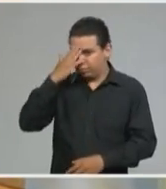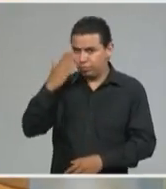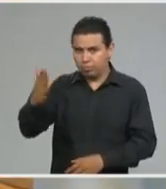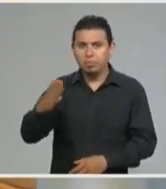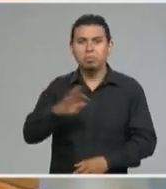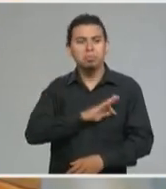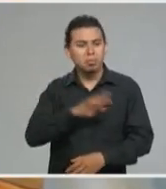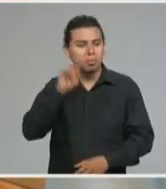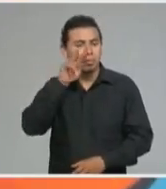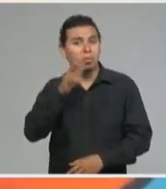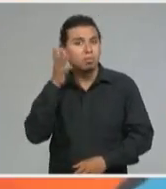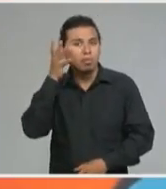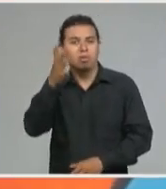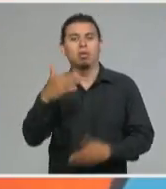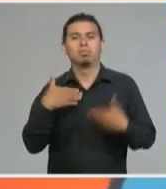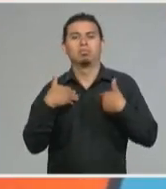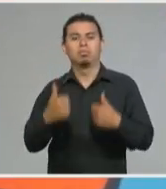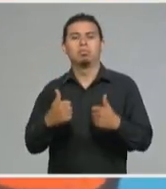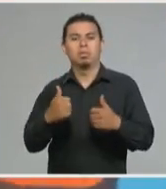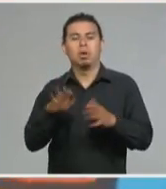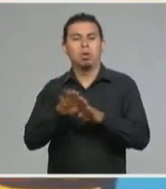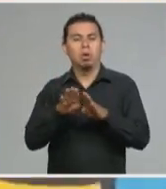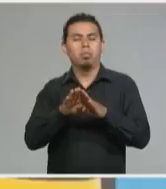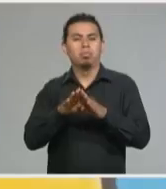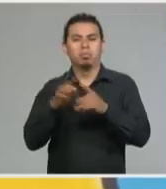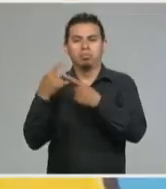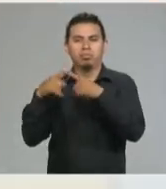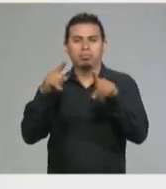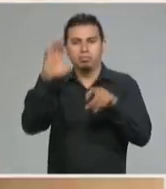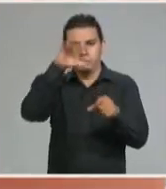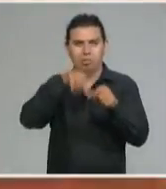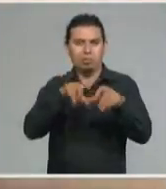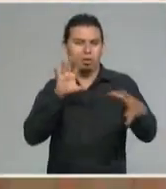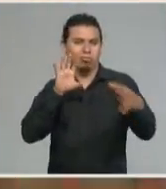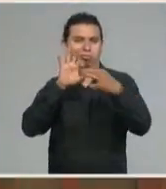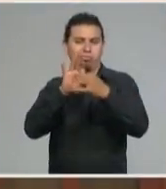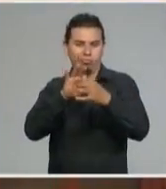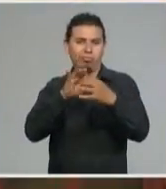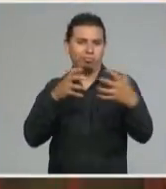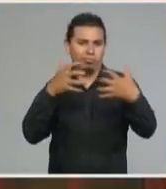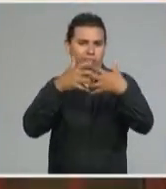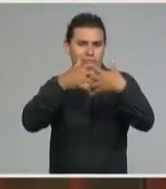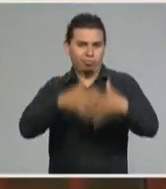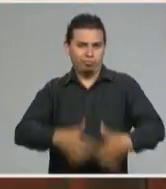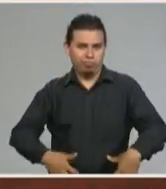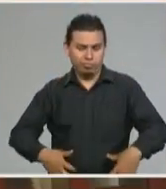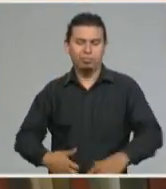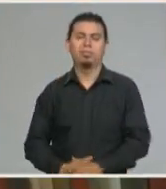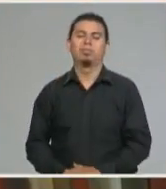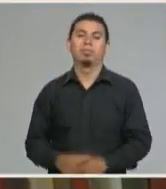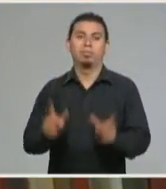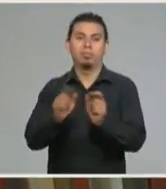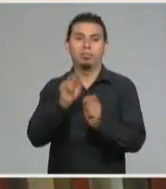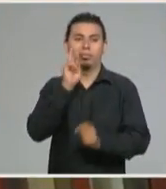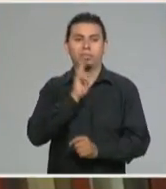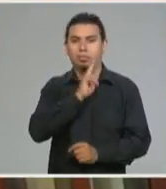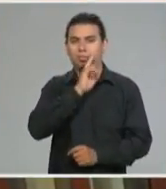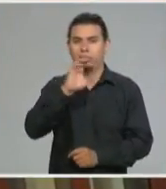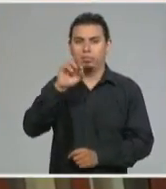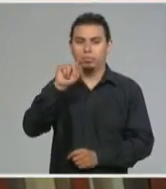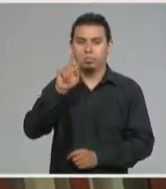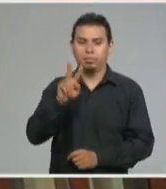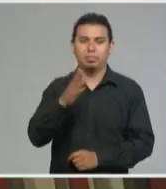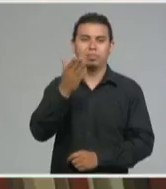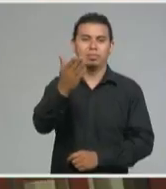puede escribir un futuro con identidad. Con imágenes de Cuauhtémoc Cabrera e información de Marco Santiago, Corte B